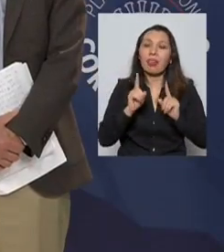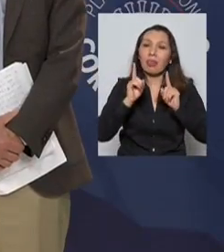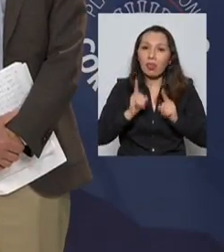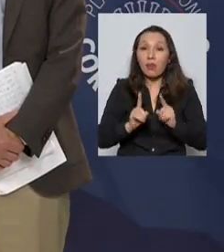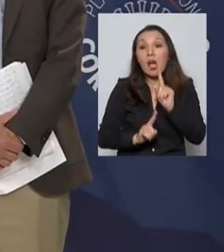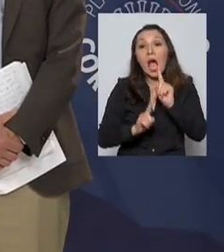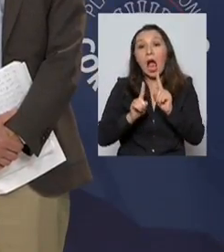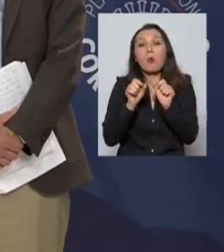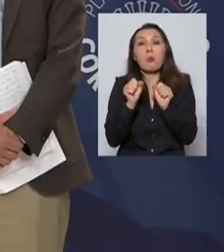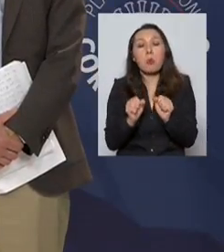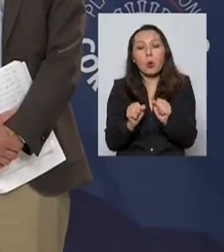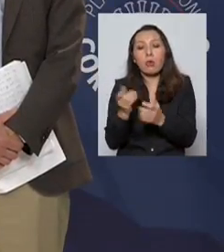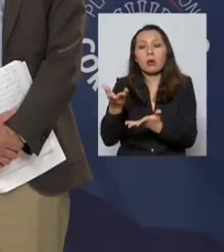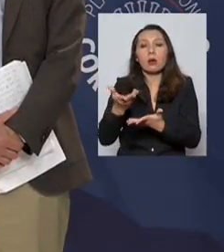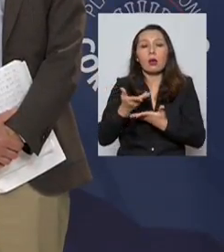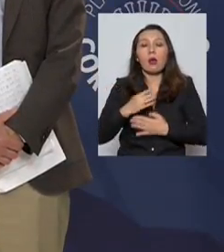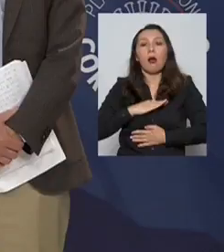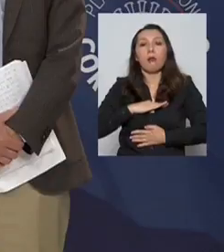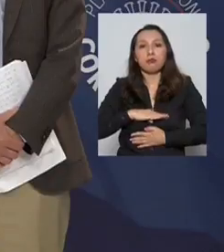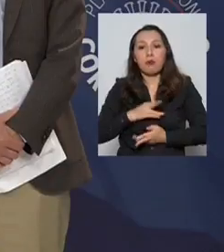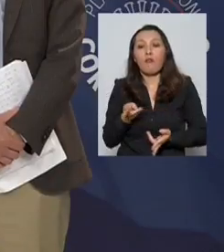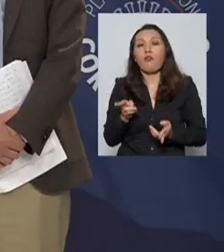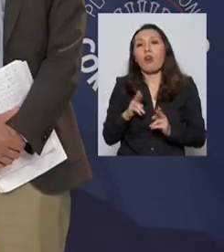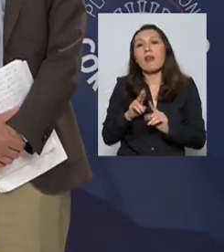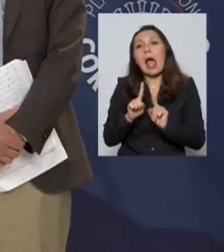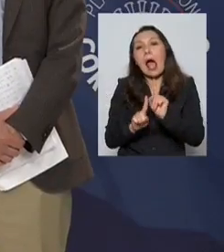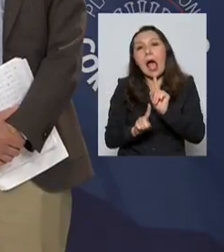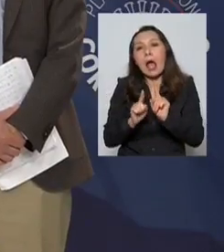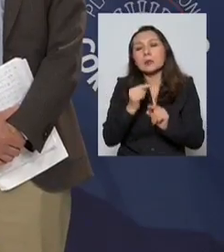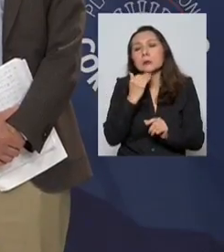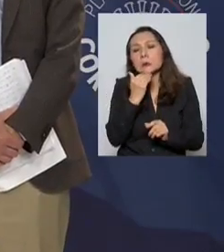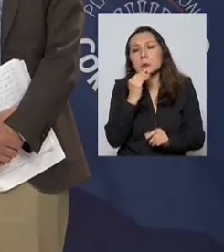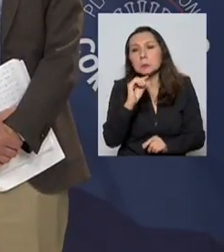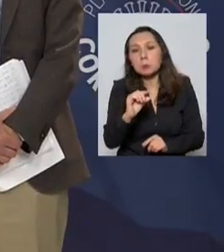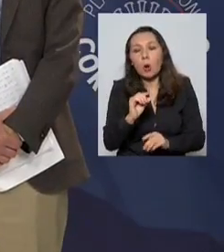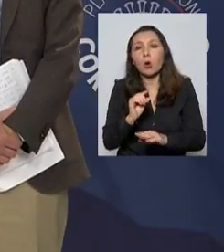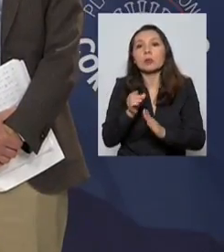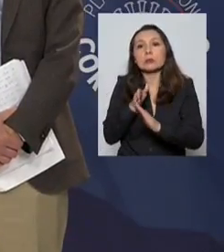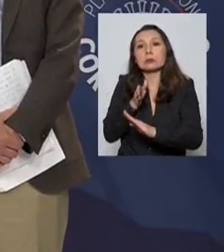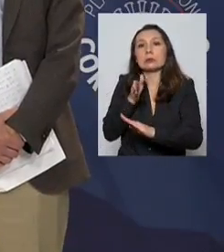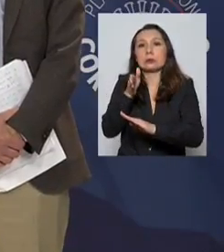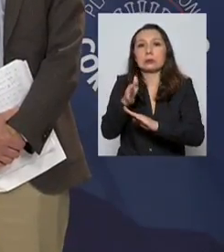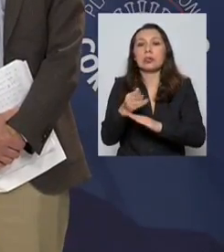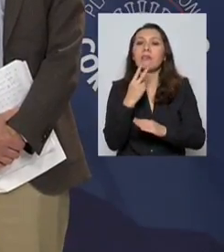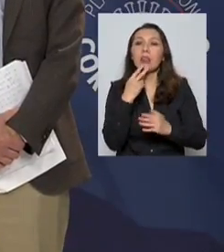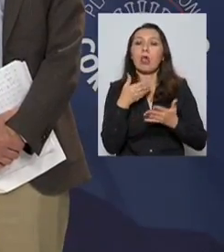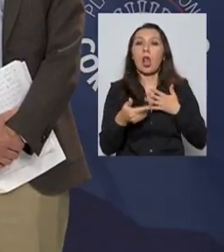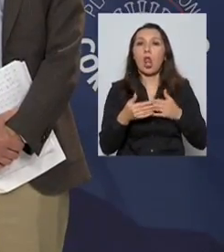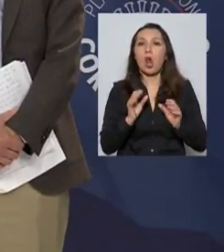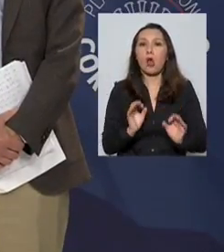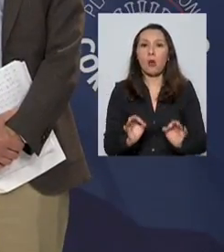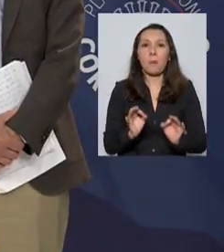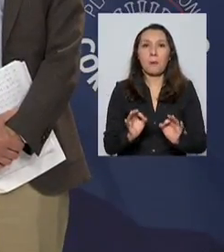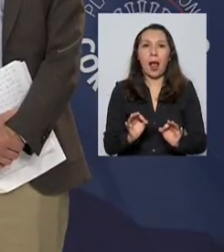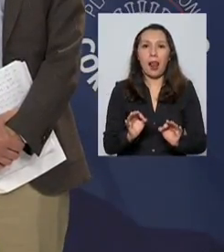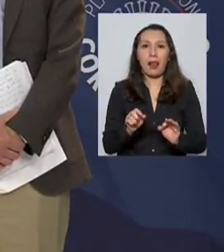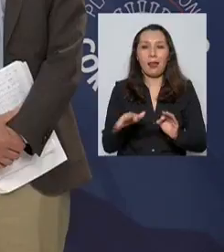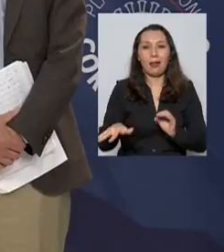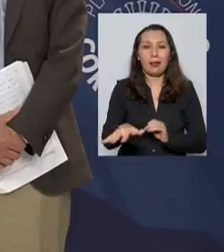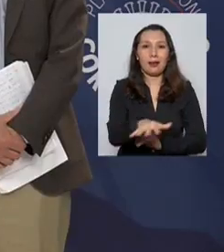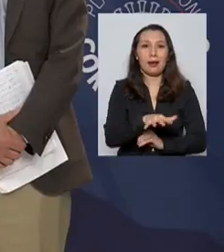tener alguna posibilidad de retomar en algo, en un pequeño aspecto, algo de la vida normal en